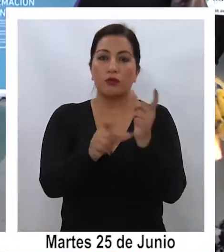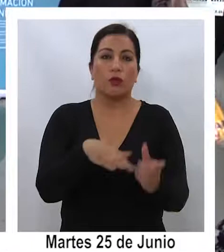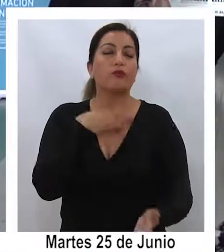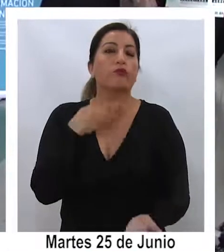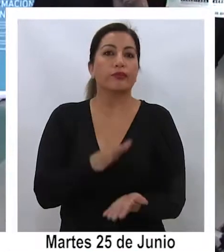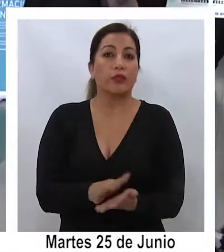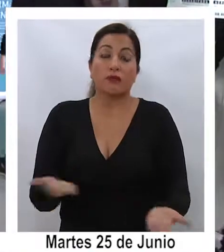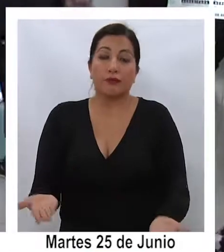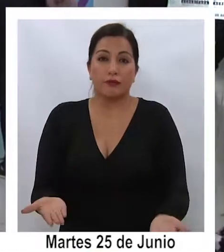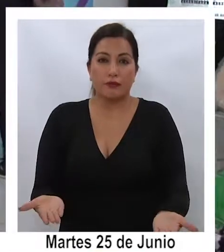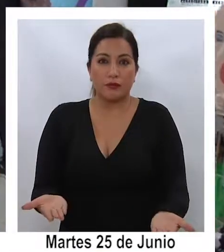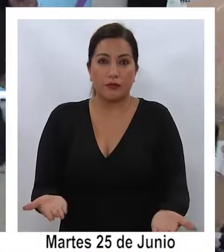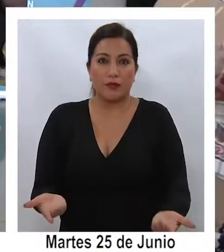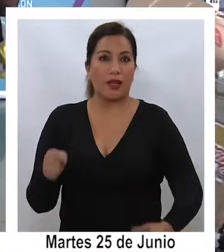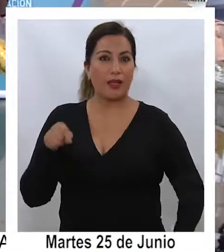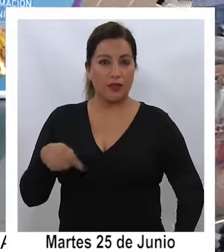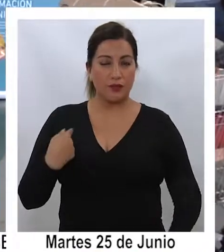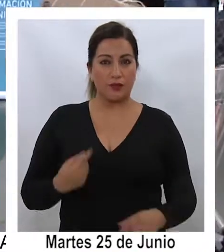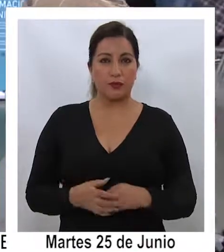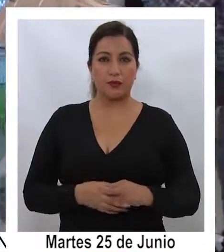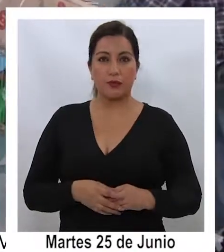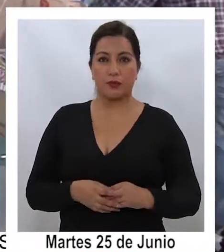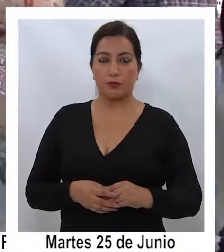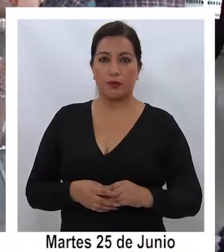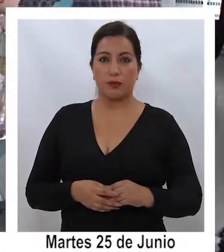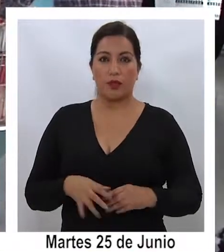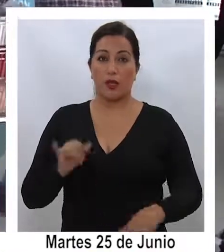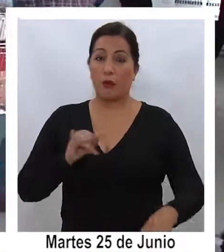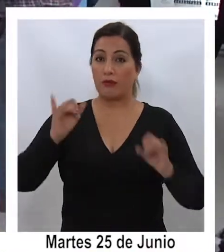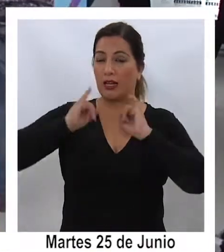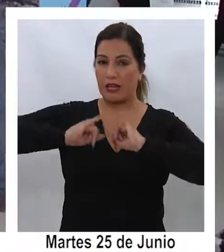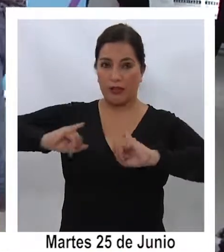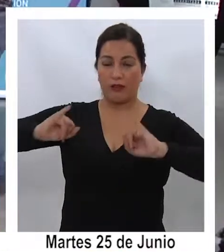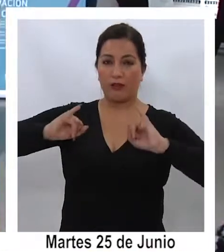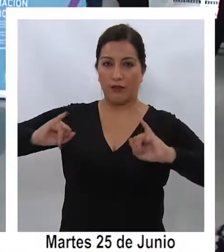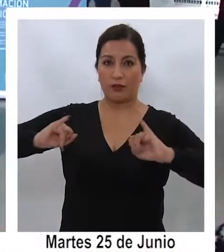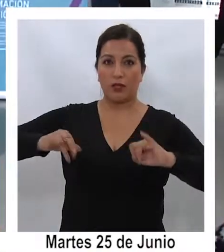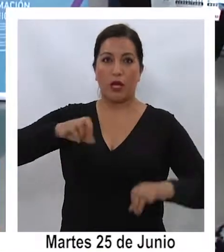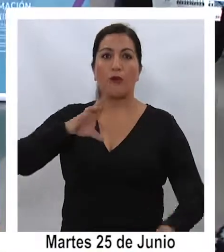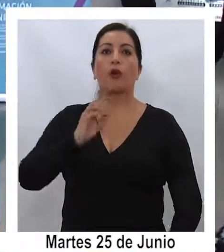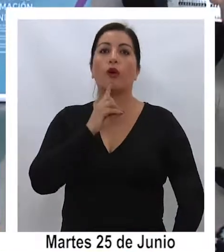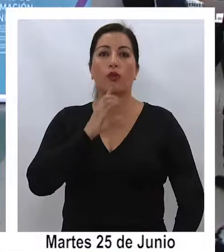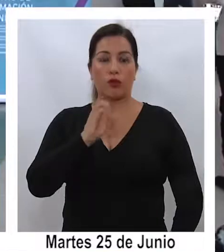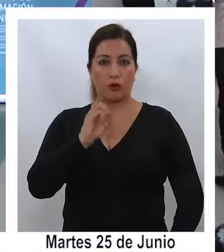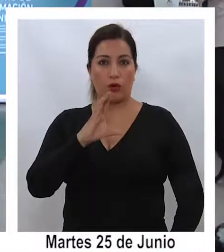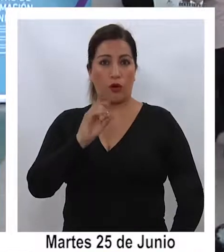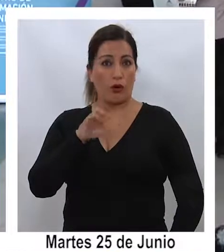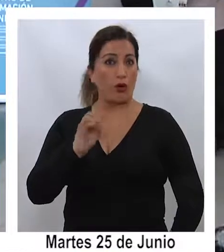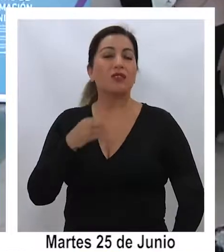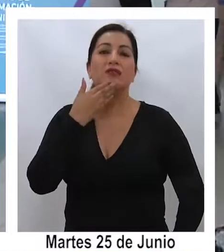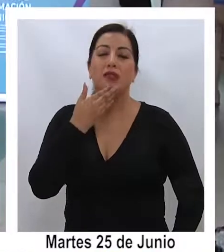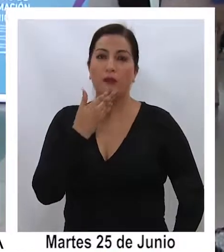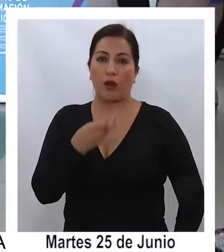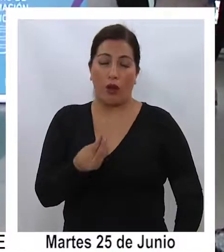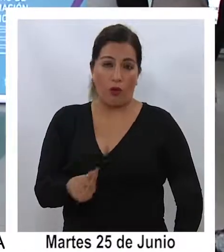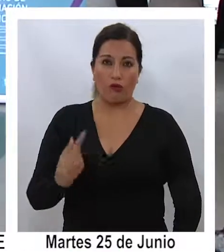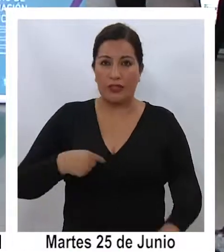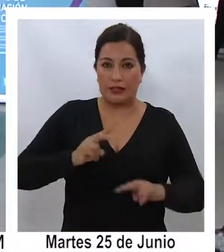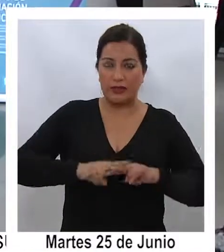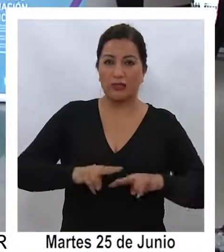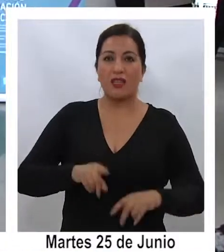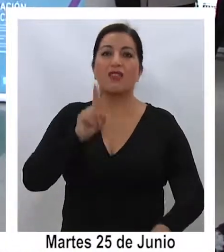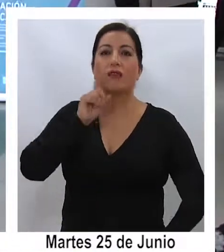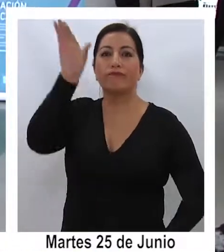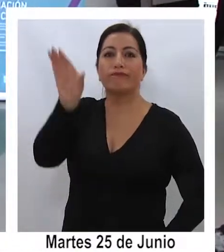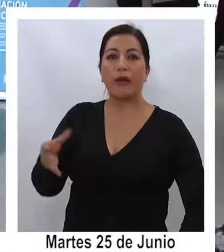probable es que esto tenga que informarse según el protocolo, ¿cierto? Y obviamente se establezcan